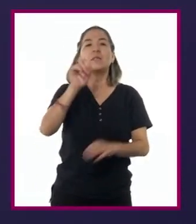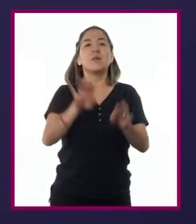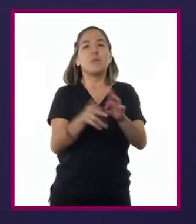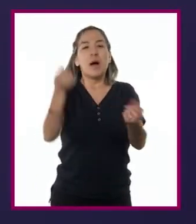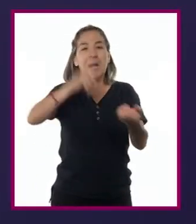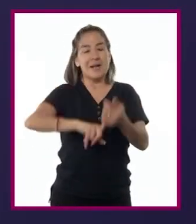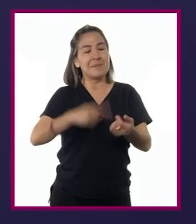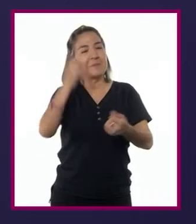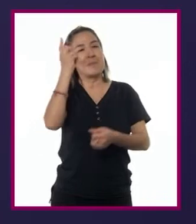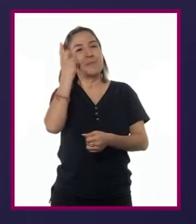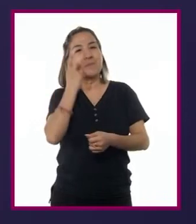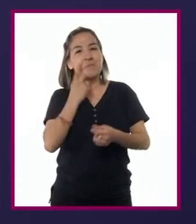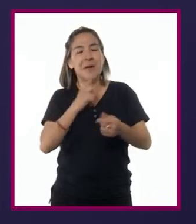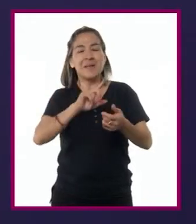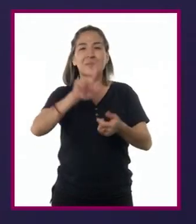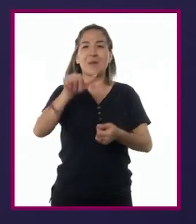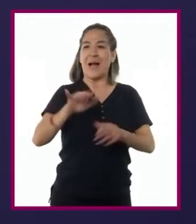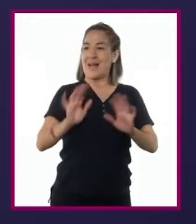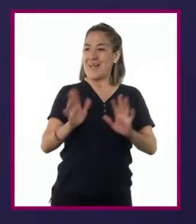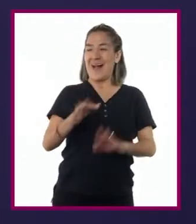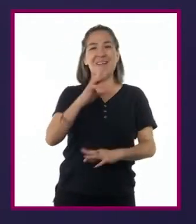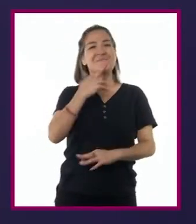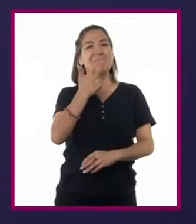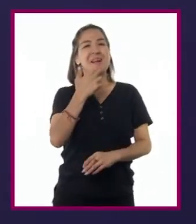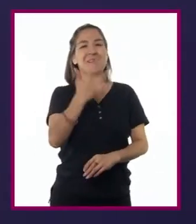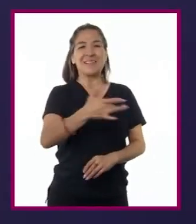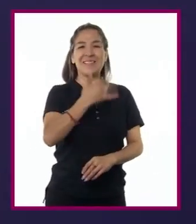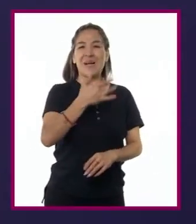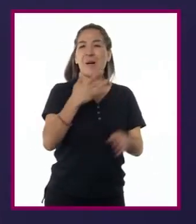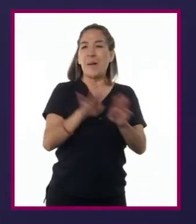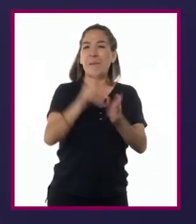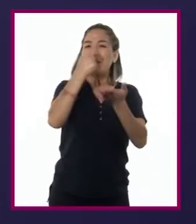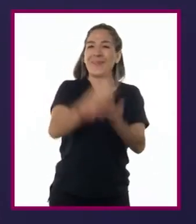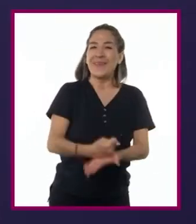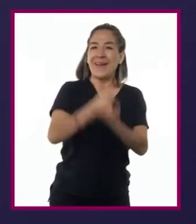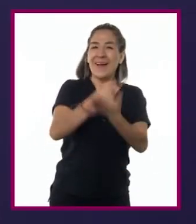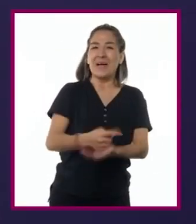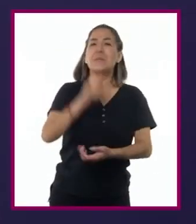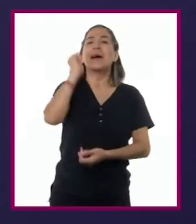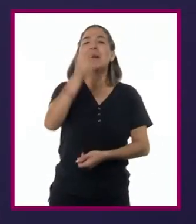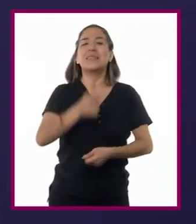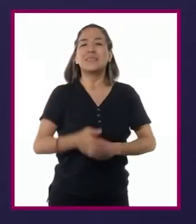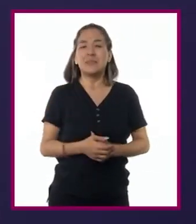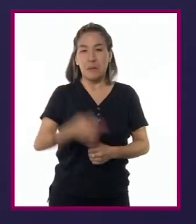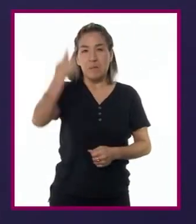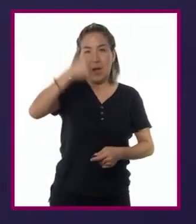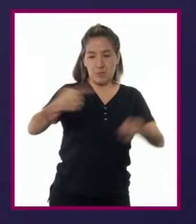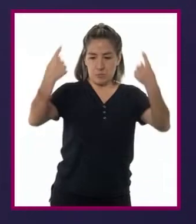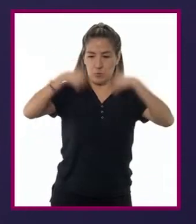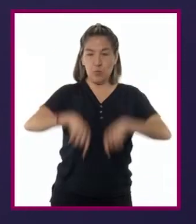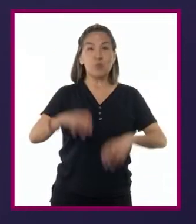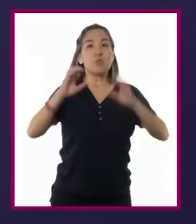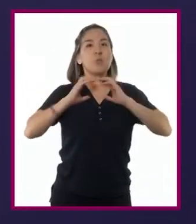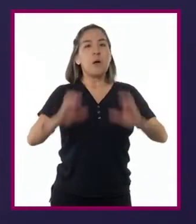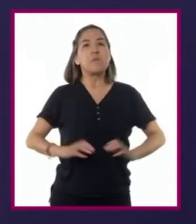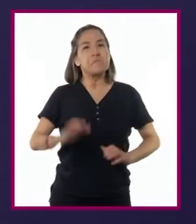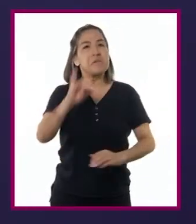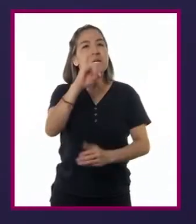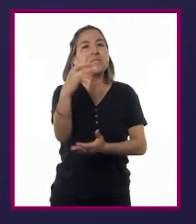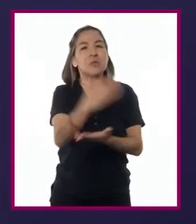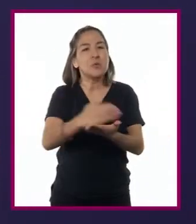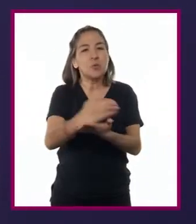la persona al recibir una sustancia o terapia que supone tiene acción curativa,